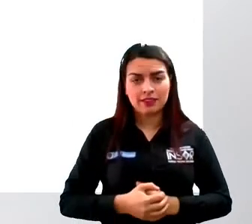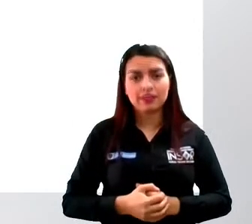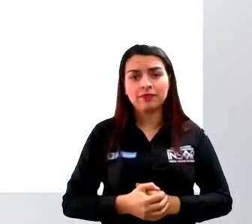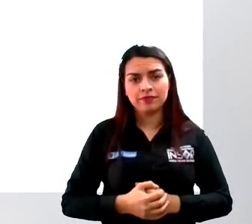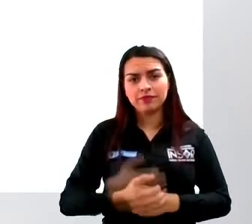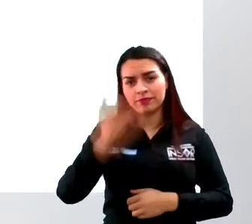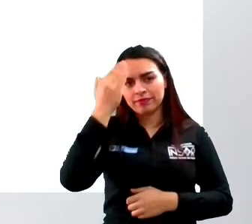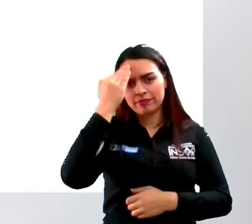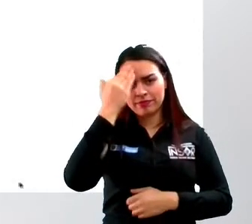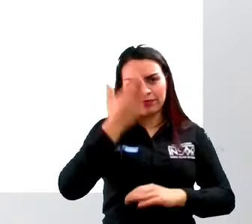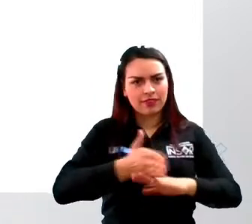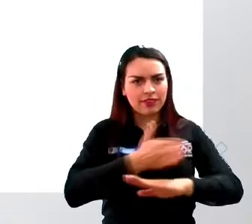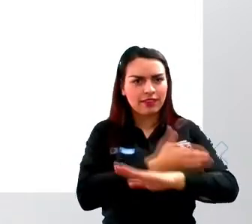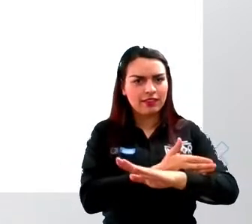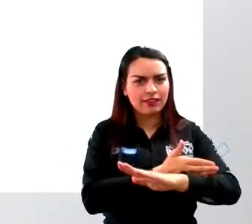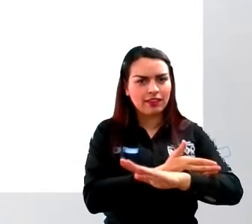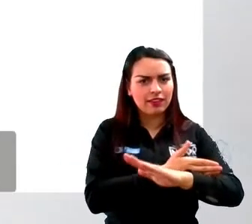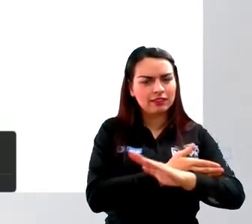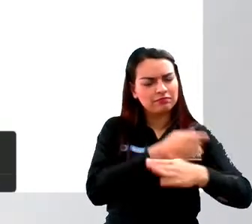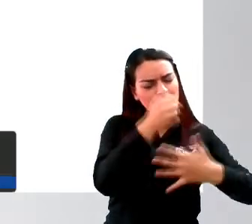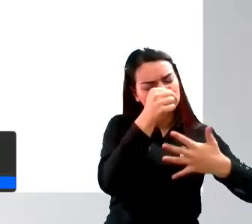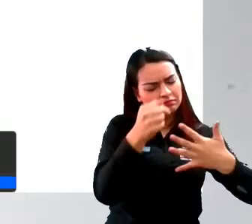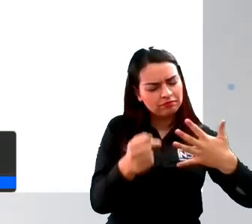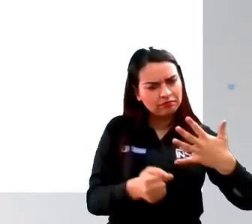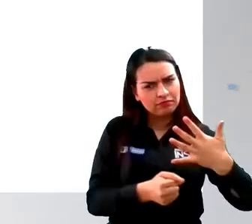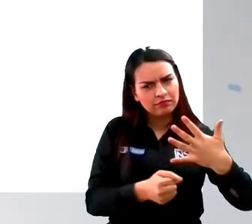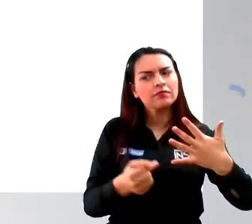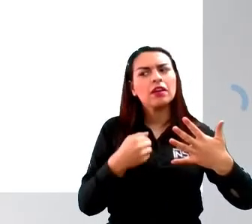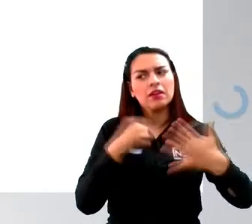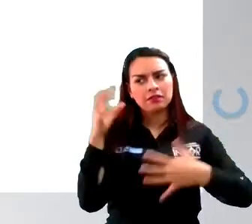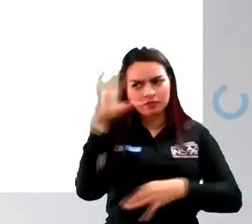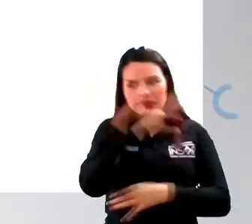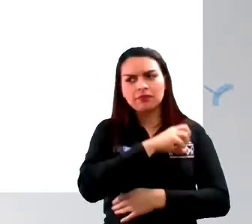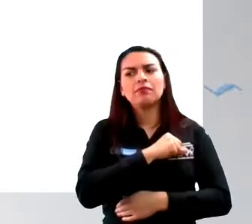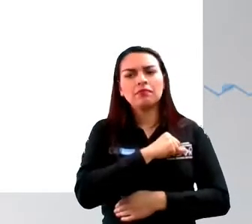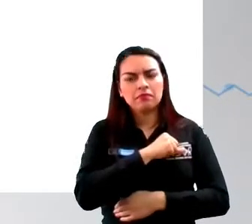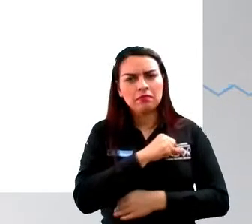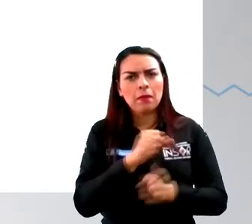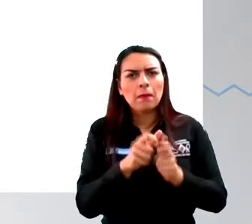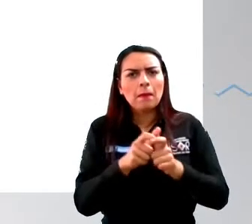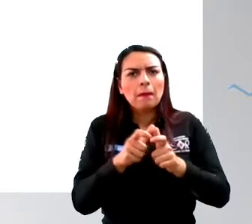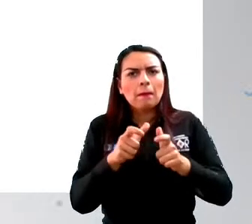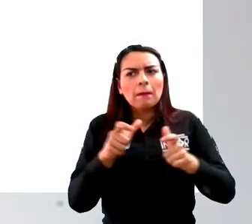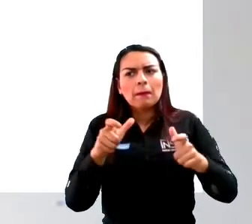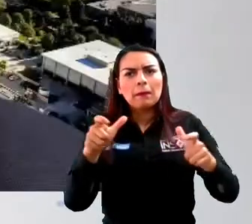que leí aquí y tomé algunas notas mientras veía que estaba creciendo y creciendo y creciendo. Es que